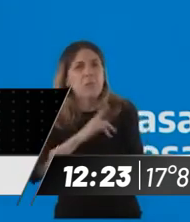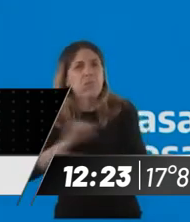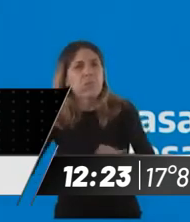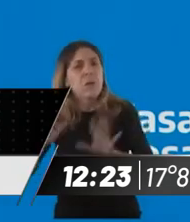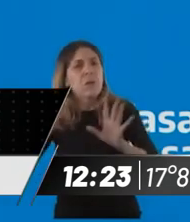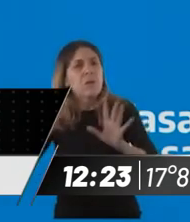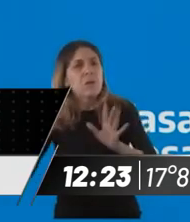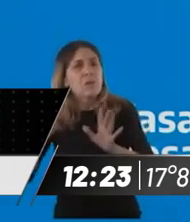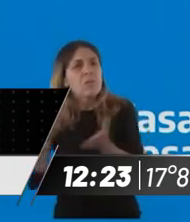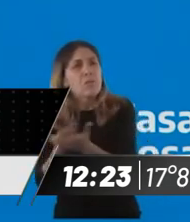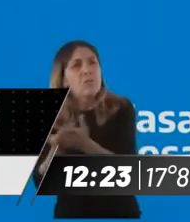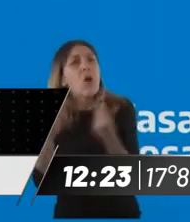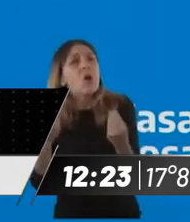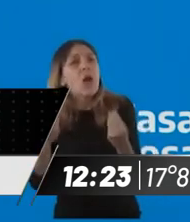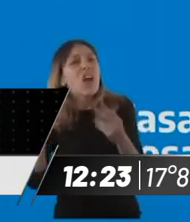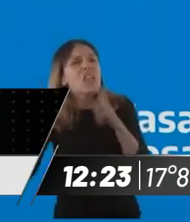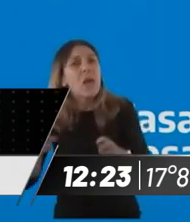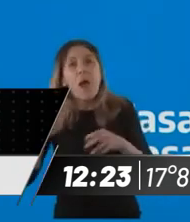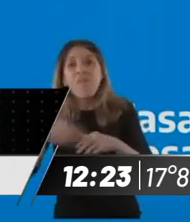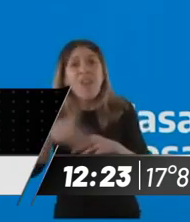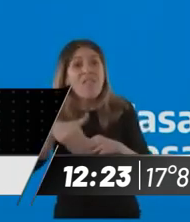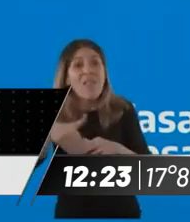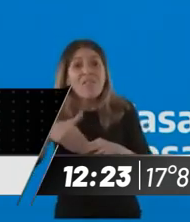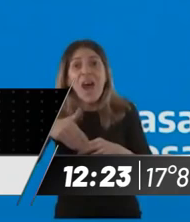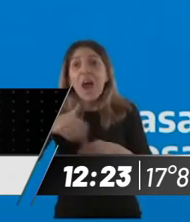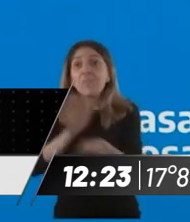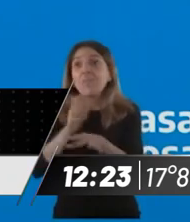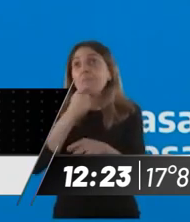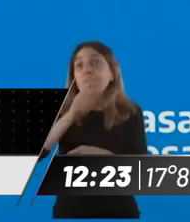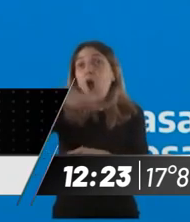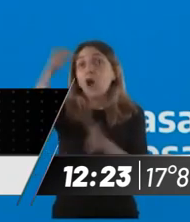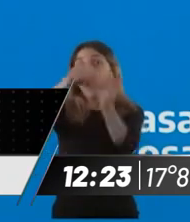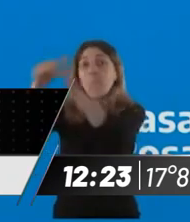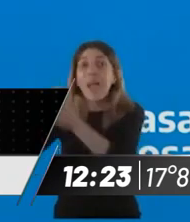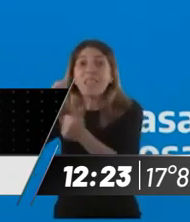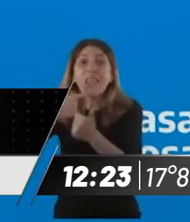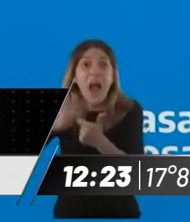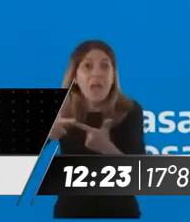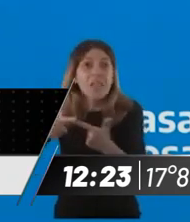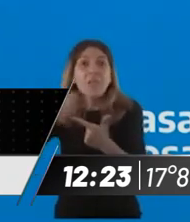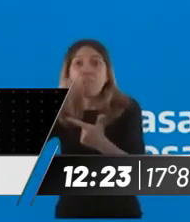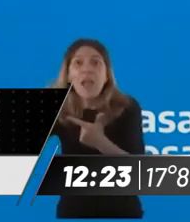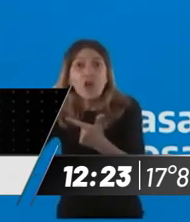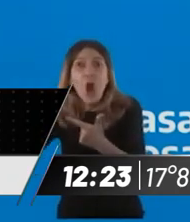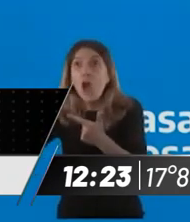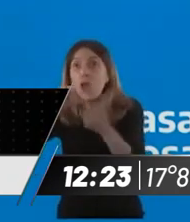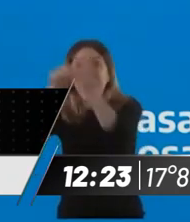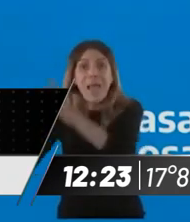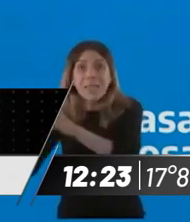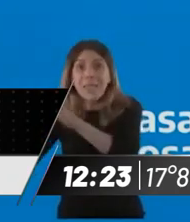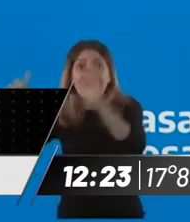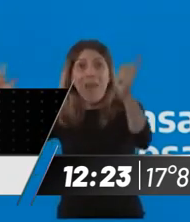tema que todos son conscientes que va a tener repercusión en el tema internacional. Hay faltante de gas y hay faltante de petróleo en el mundo y tiene